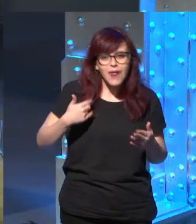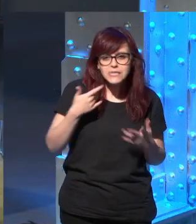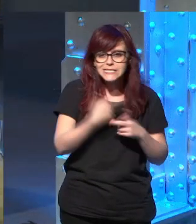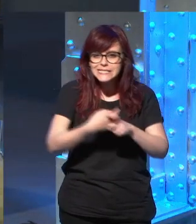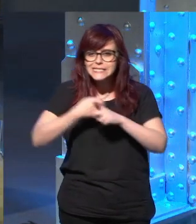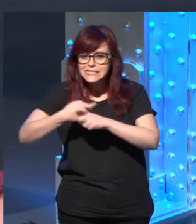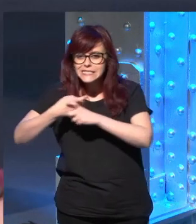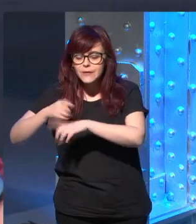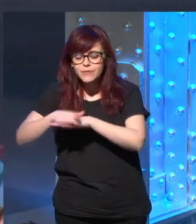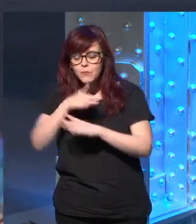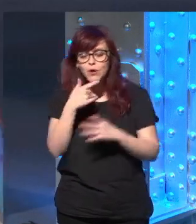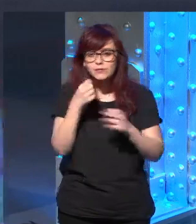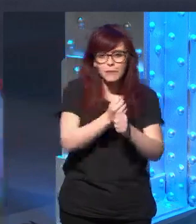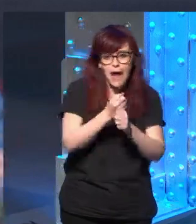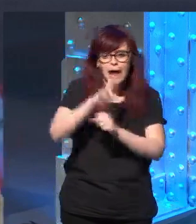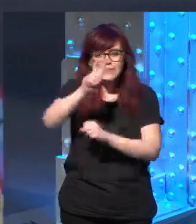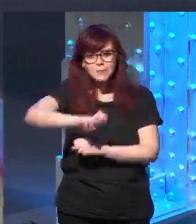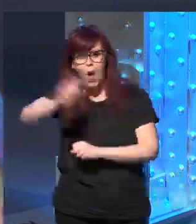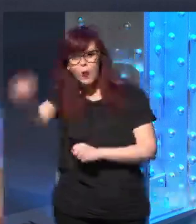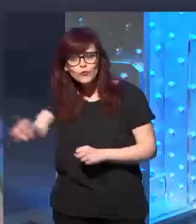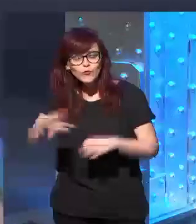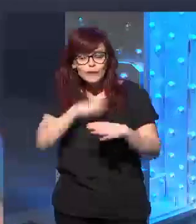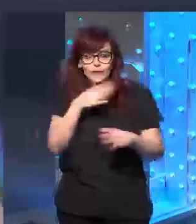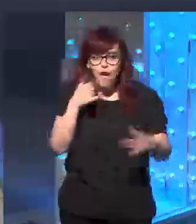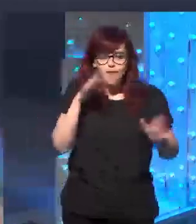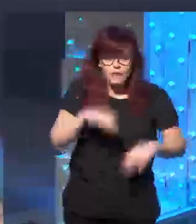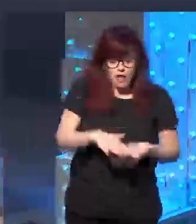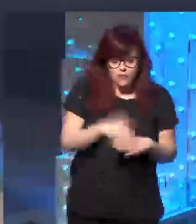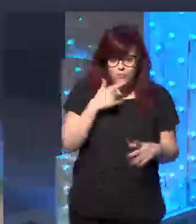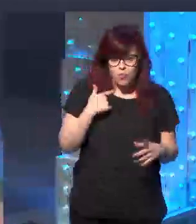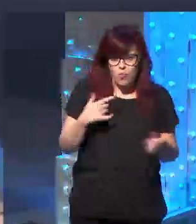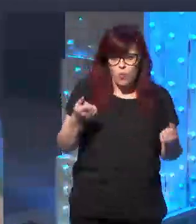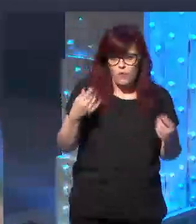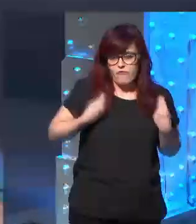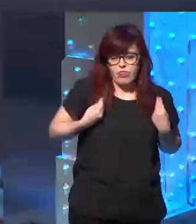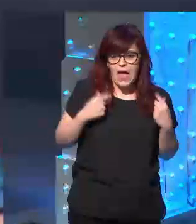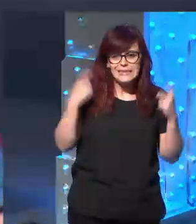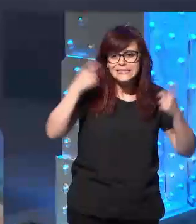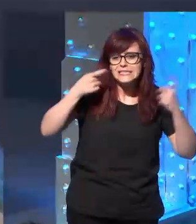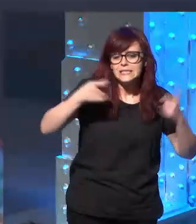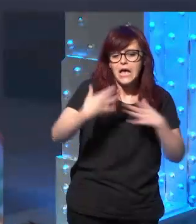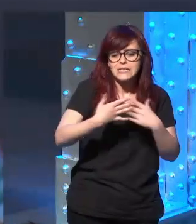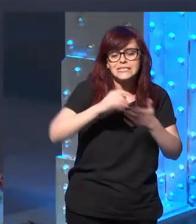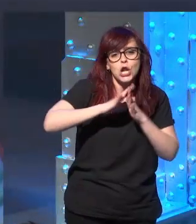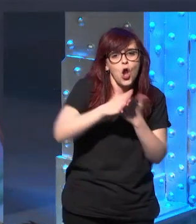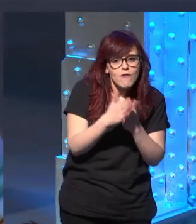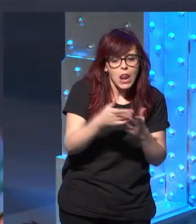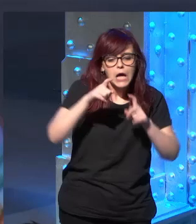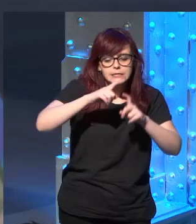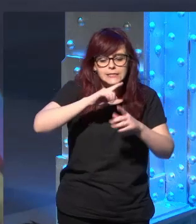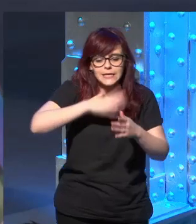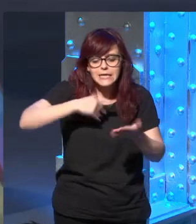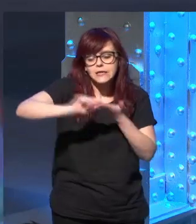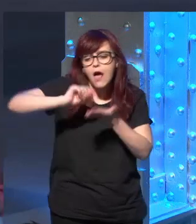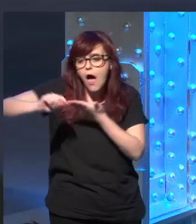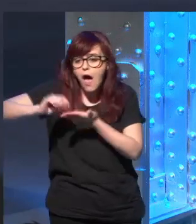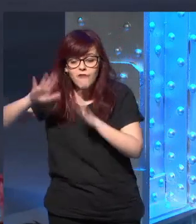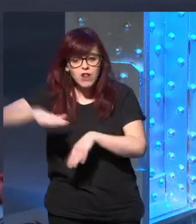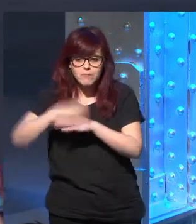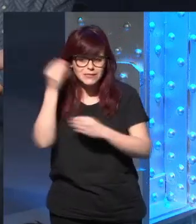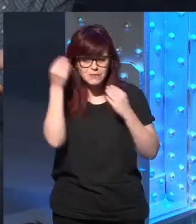lograrlo y de repente empezar a trabajar de otra cosa y que ha sido prácticamente toda mi vida ha sido el intento de escribir esa novela y yo ya pensaba que no la